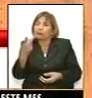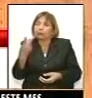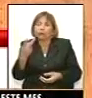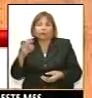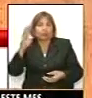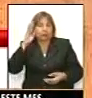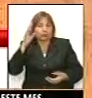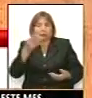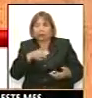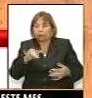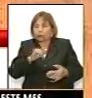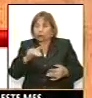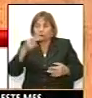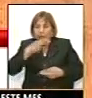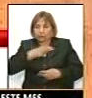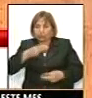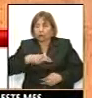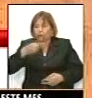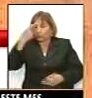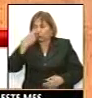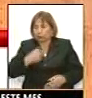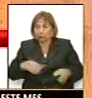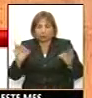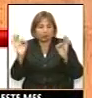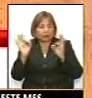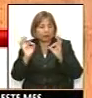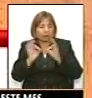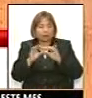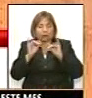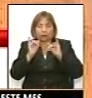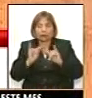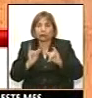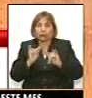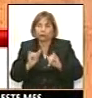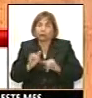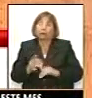y ambos tenemos que respetarnos exactamente igual.